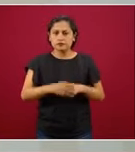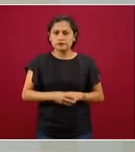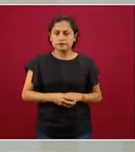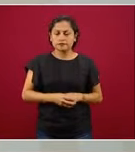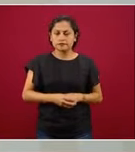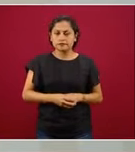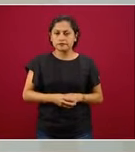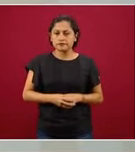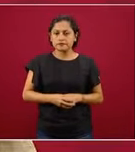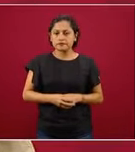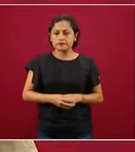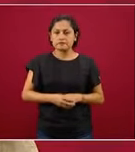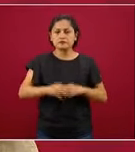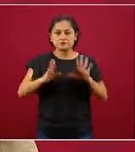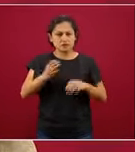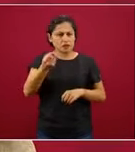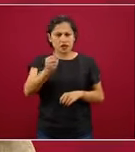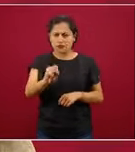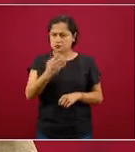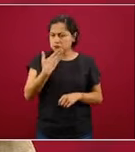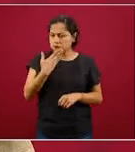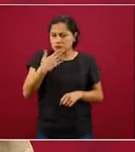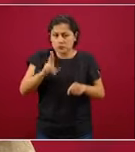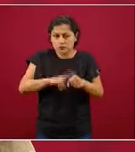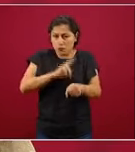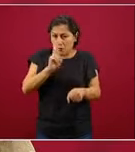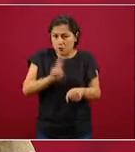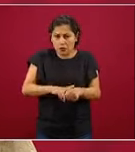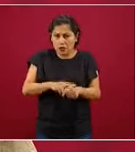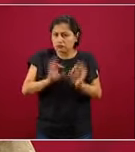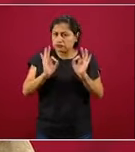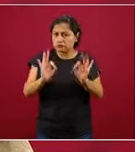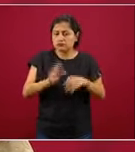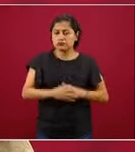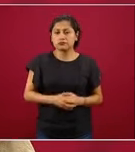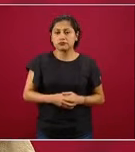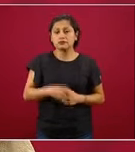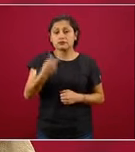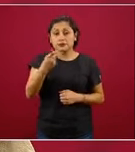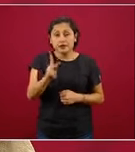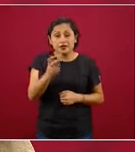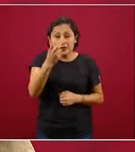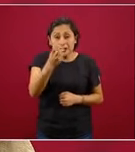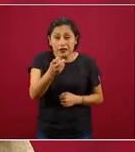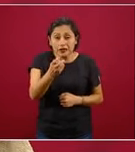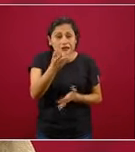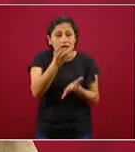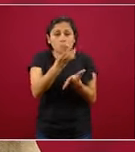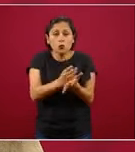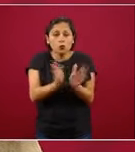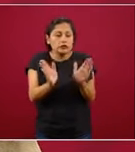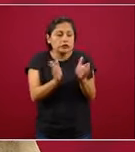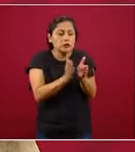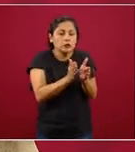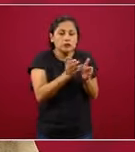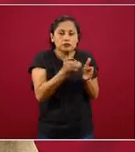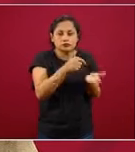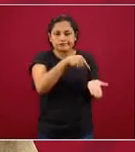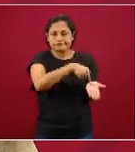contagien de COVID. Nos parece natural, entendible, legítimo, pero esa es solo una parte de la historia. La otra